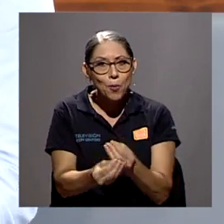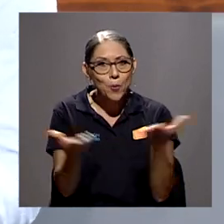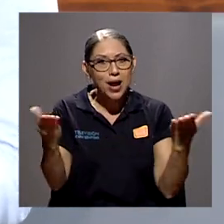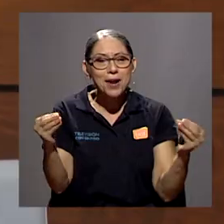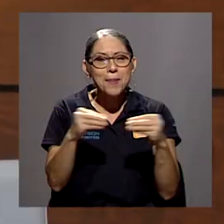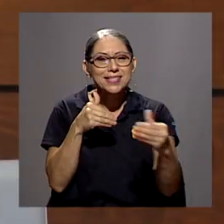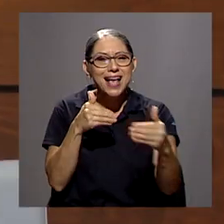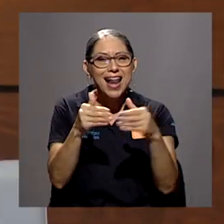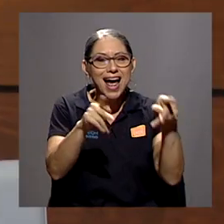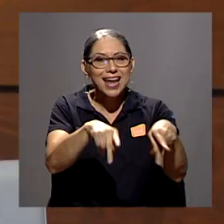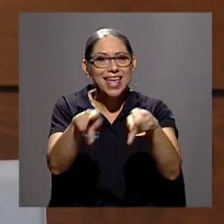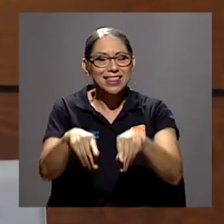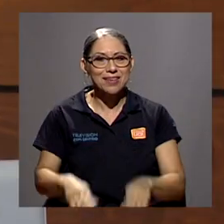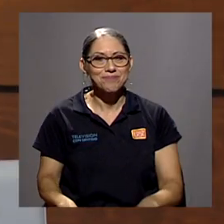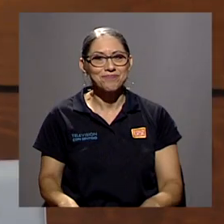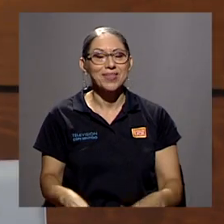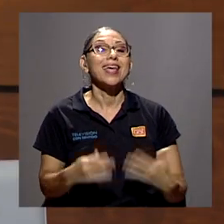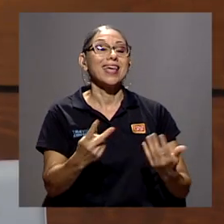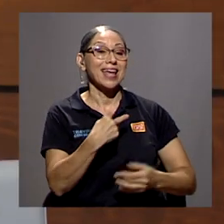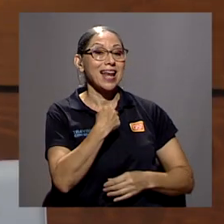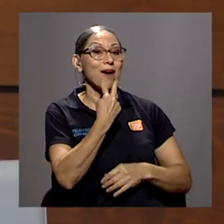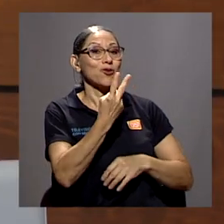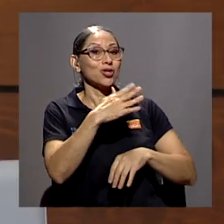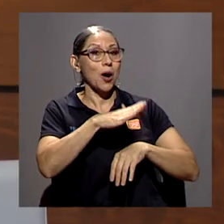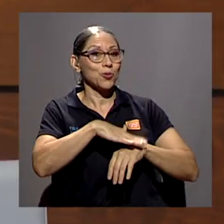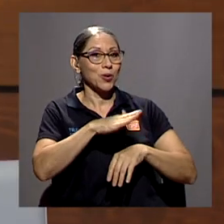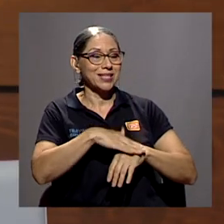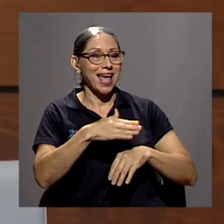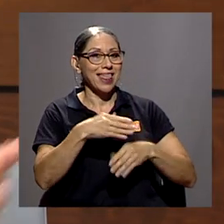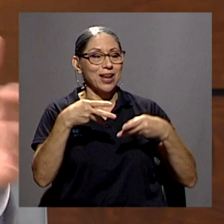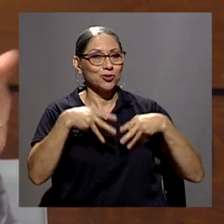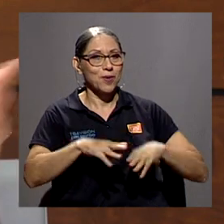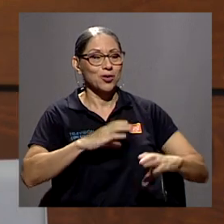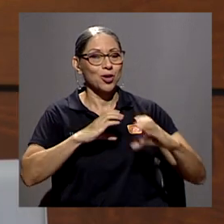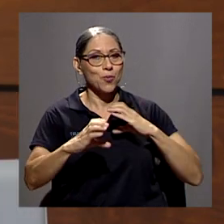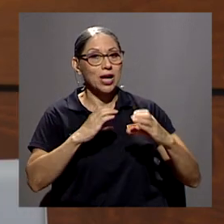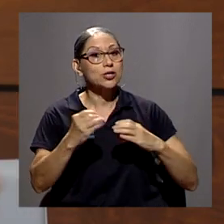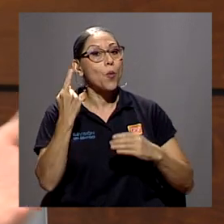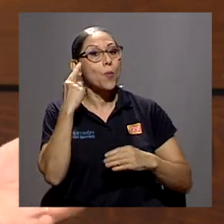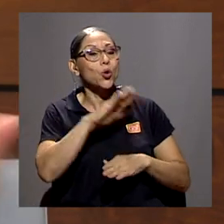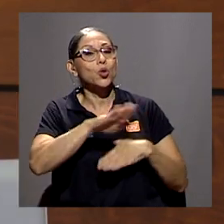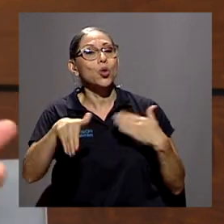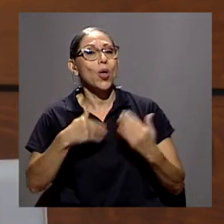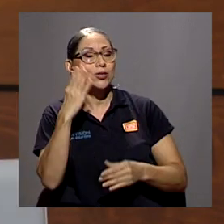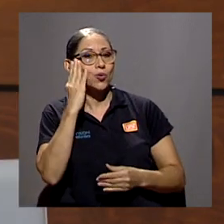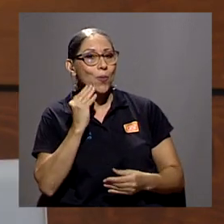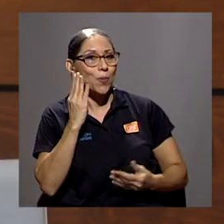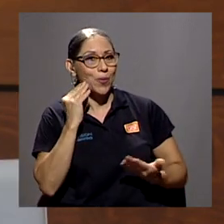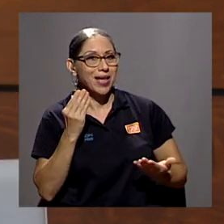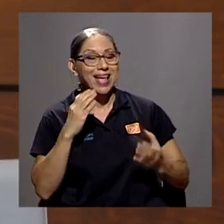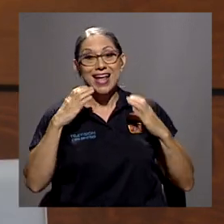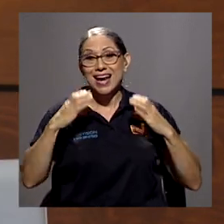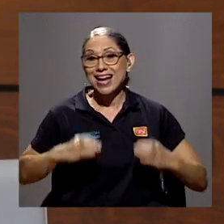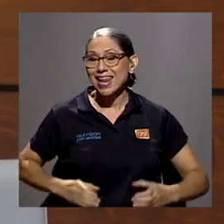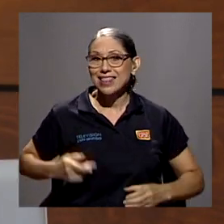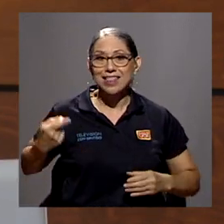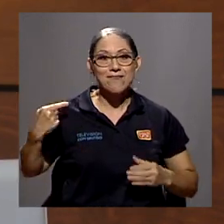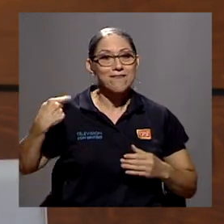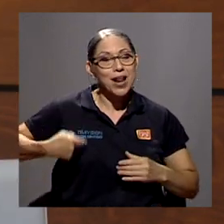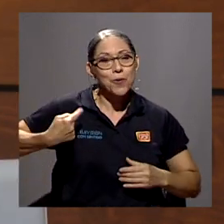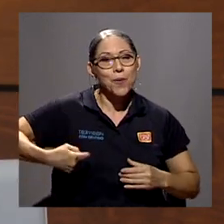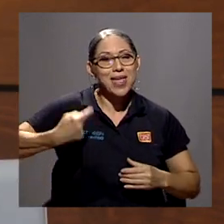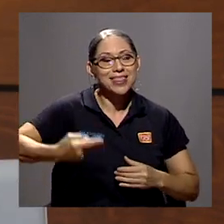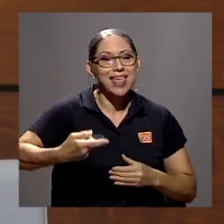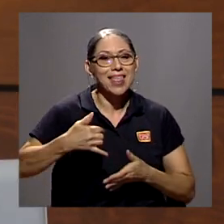como decían ya desde la voz autorizada en los medios de comunicación por toda esta trayectoria que tiene es cliente frecuente de los grammys pero